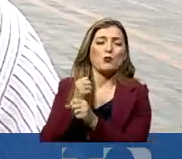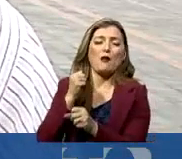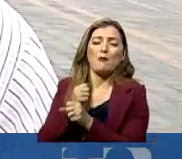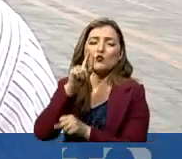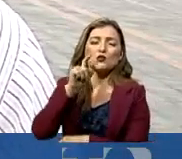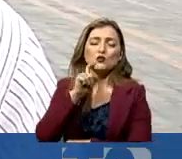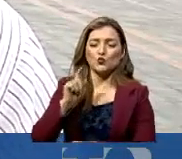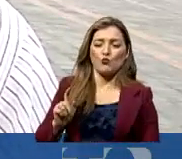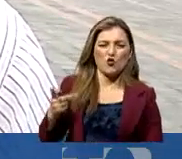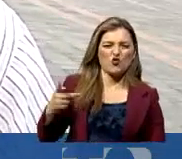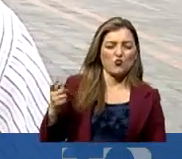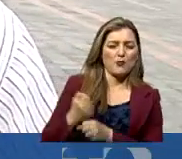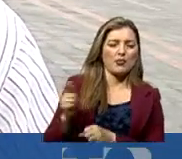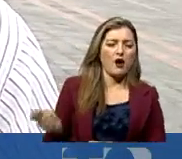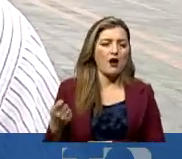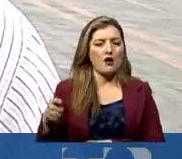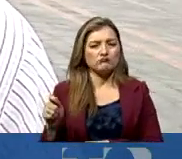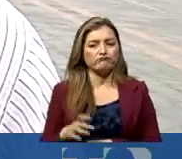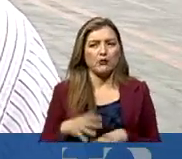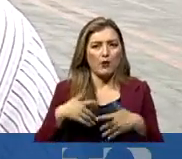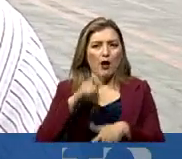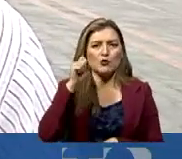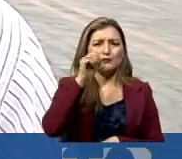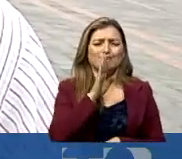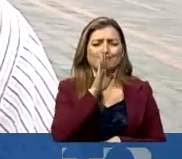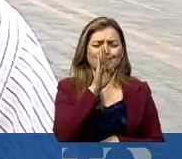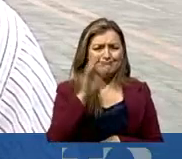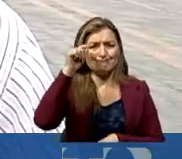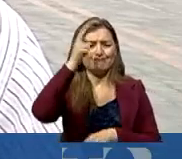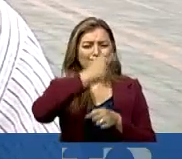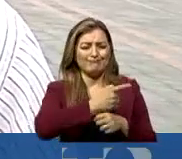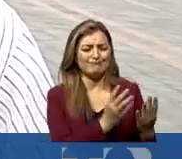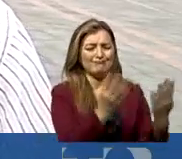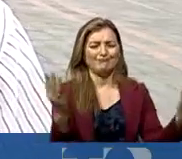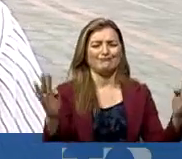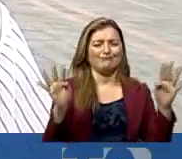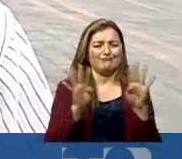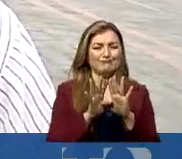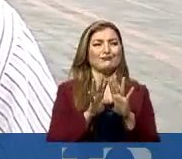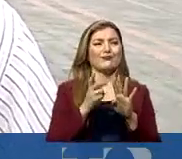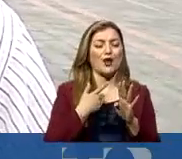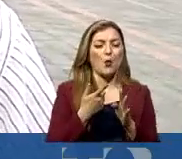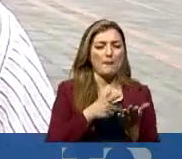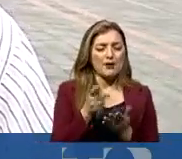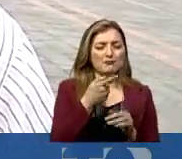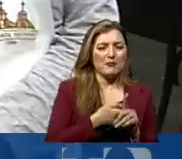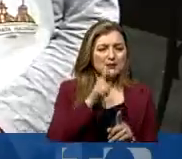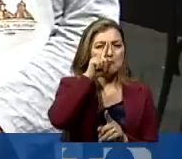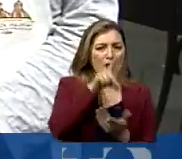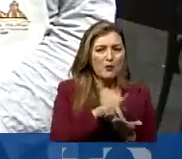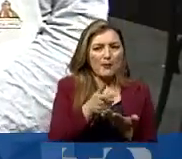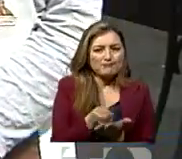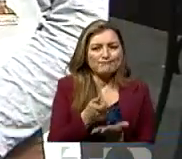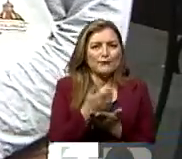manifestaciones hacen que el pse pnv histórico se baje se cierre los comercios ya no pueden aguantar el tener los costos operativos fijos del personal de los arriendos